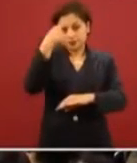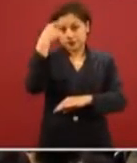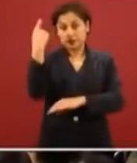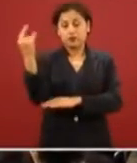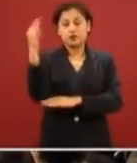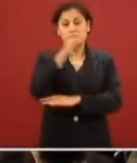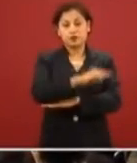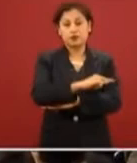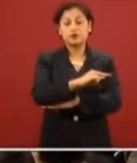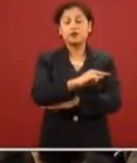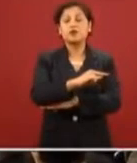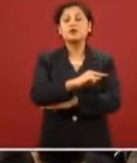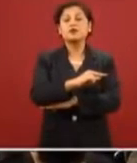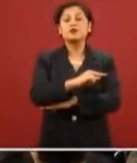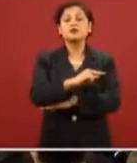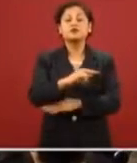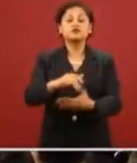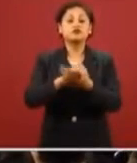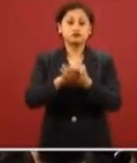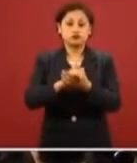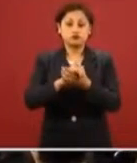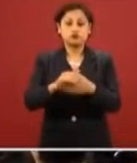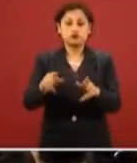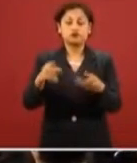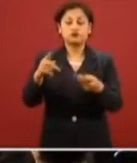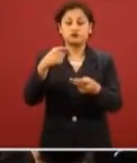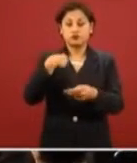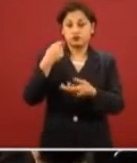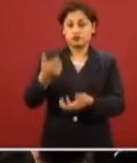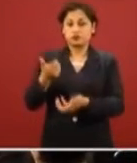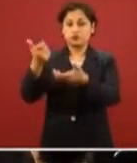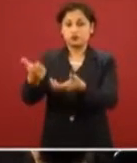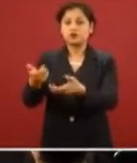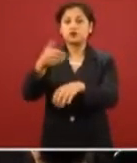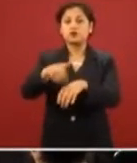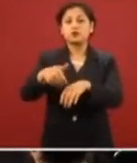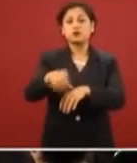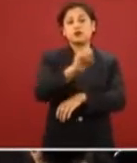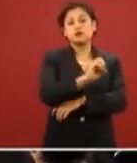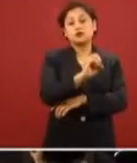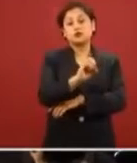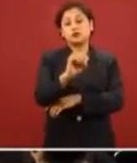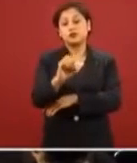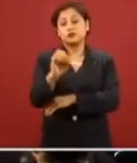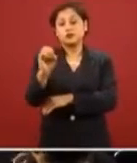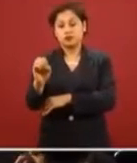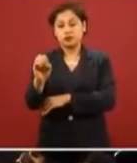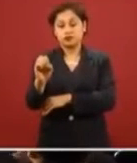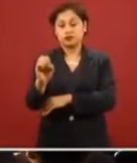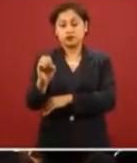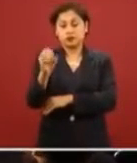señor presidente. Le voy a entregar el número 000 para que